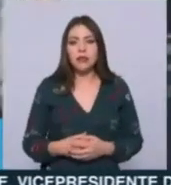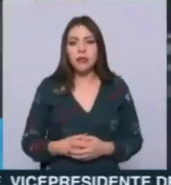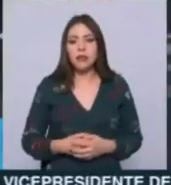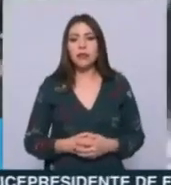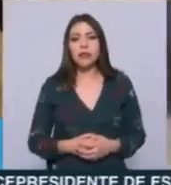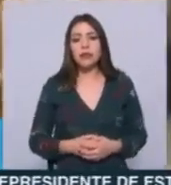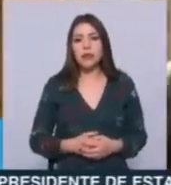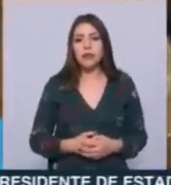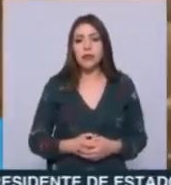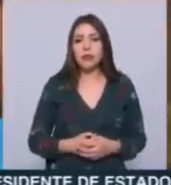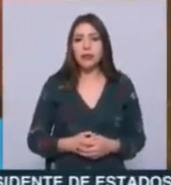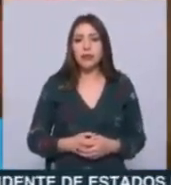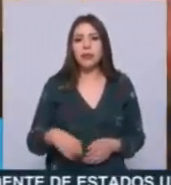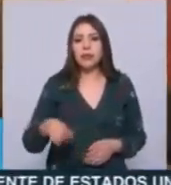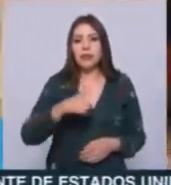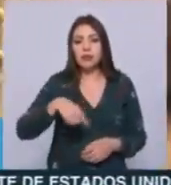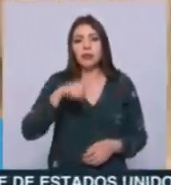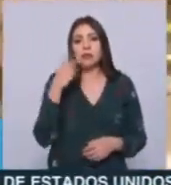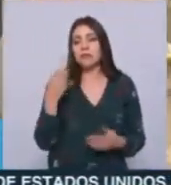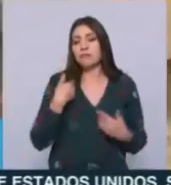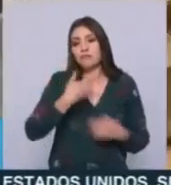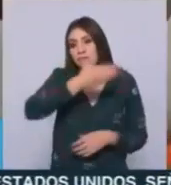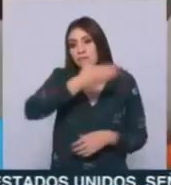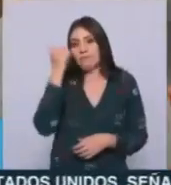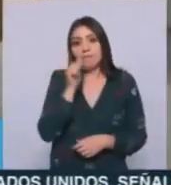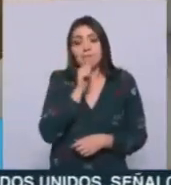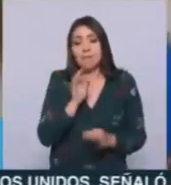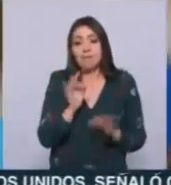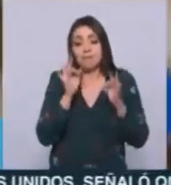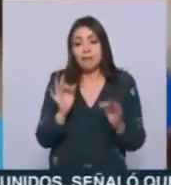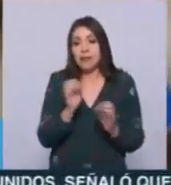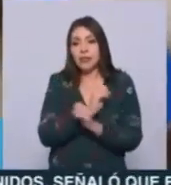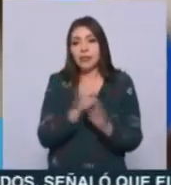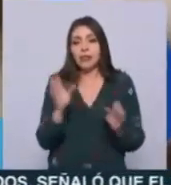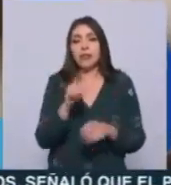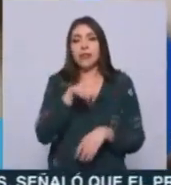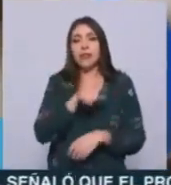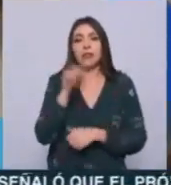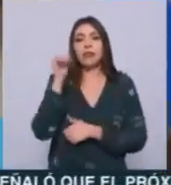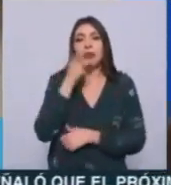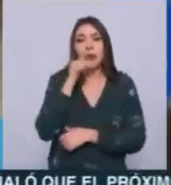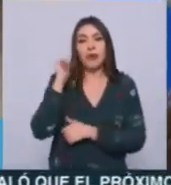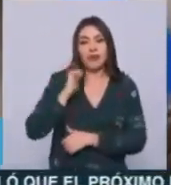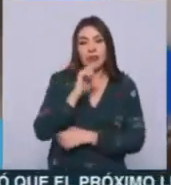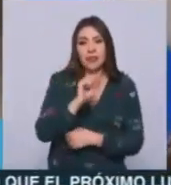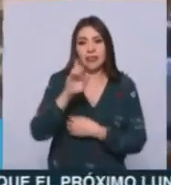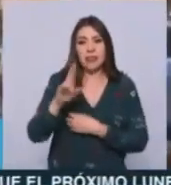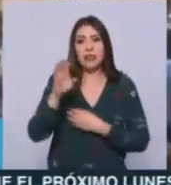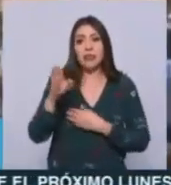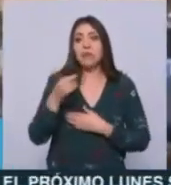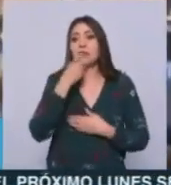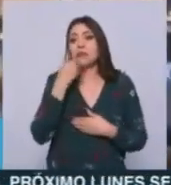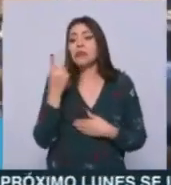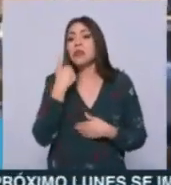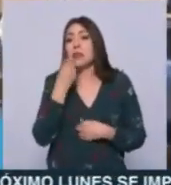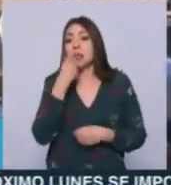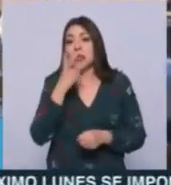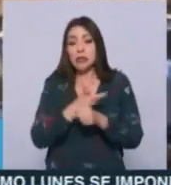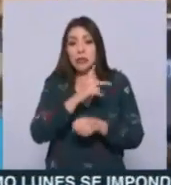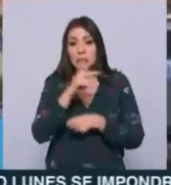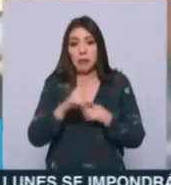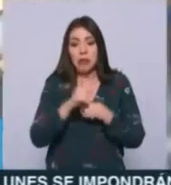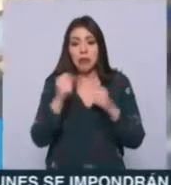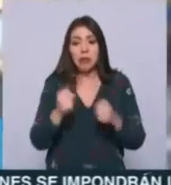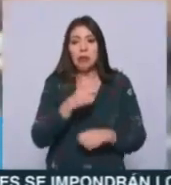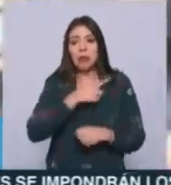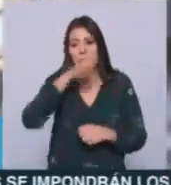de otra forma. Fue muy puntual Ebrard en decir que no vamos a ser el tercer país seguro. ¿Qué implica ser el tercer país seguro? Acogernos a la Convención